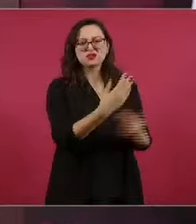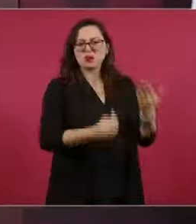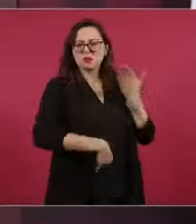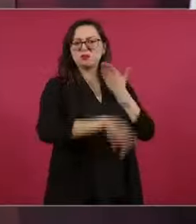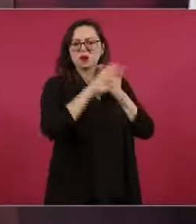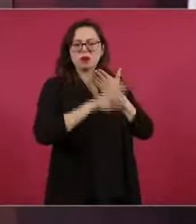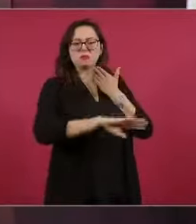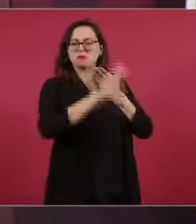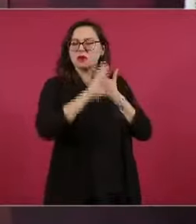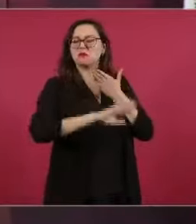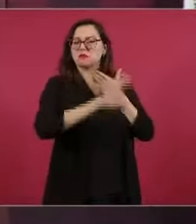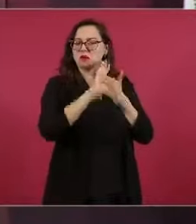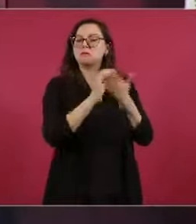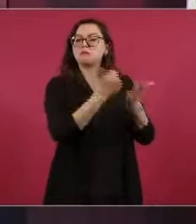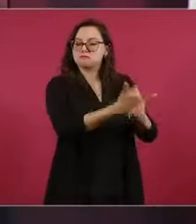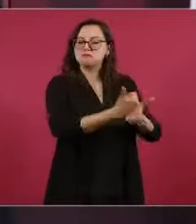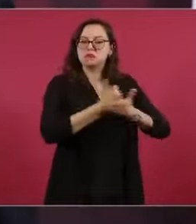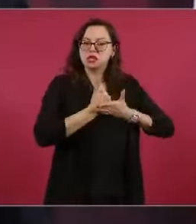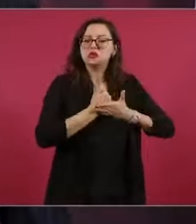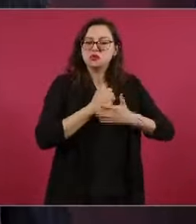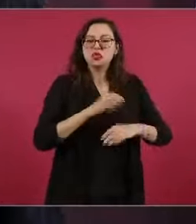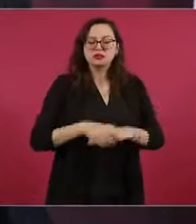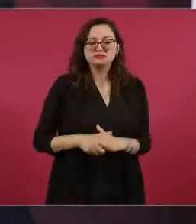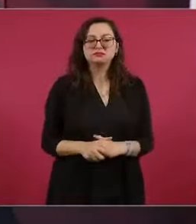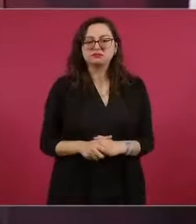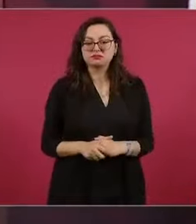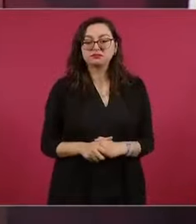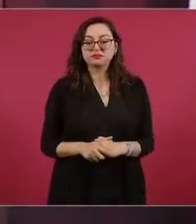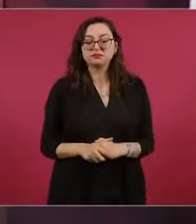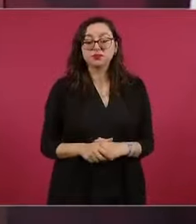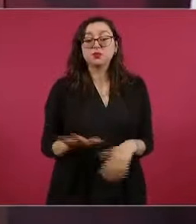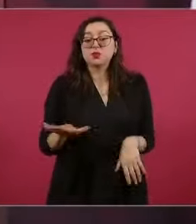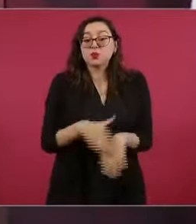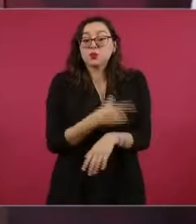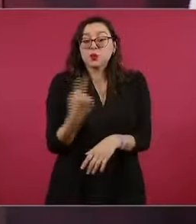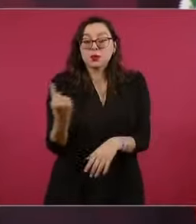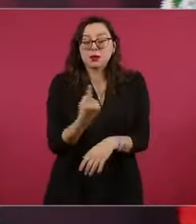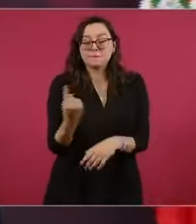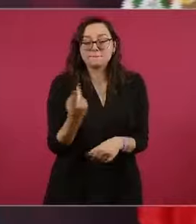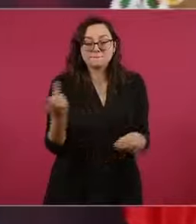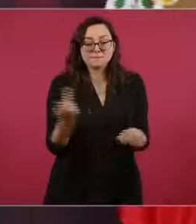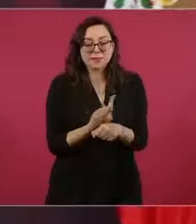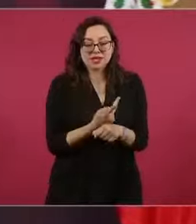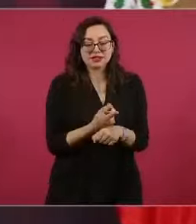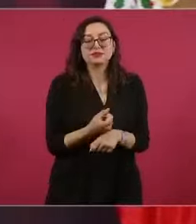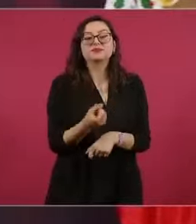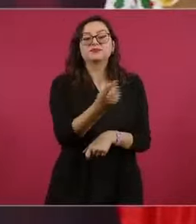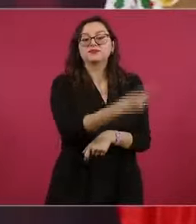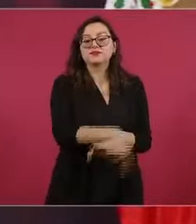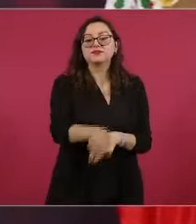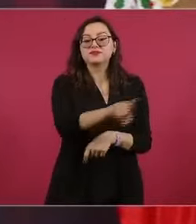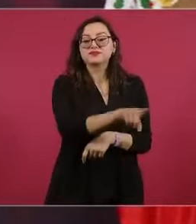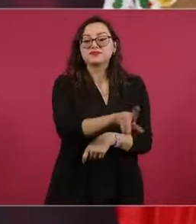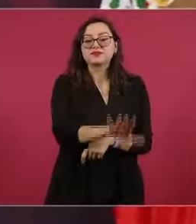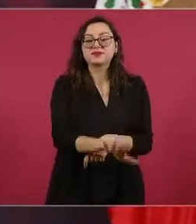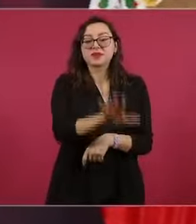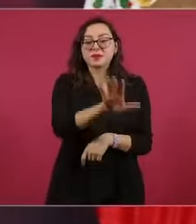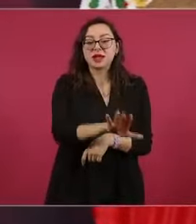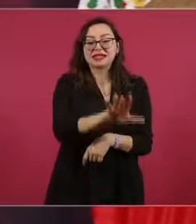porque están como niño con juguete nuevo, con